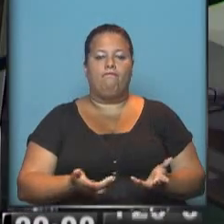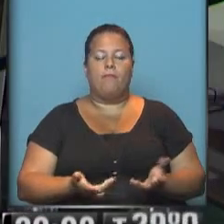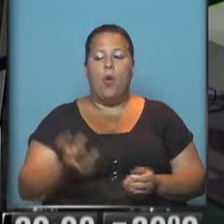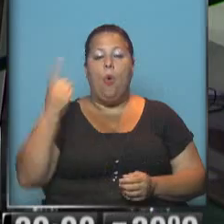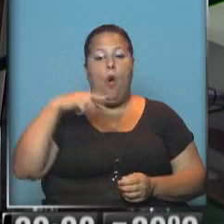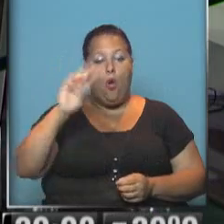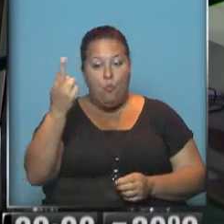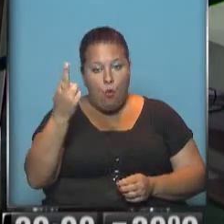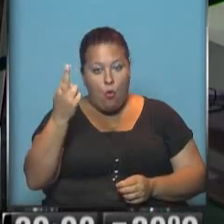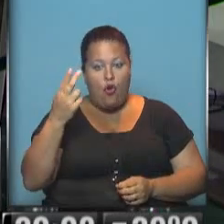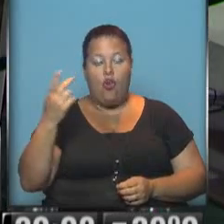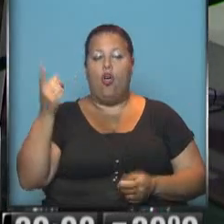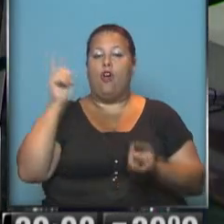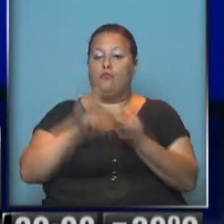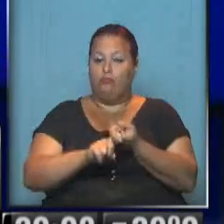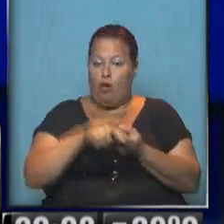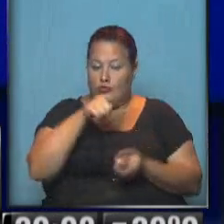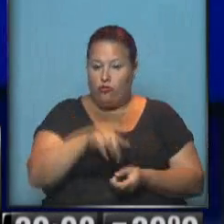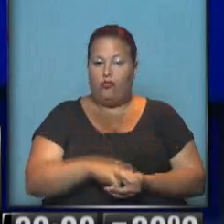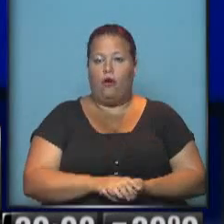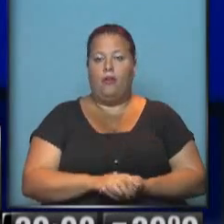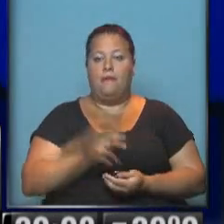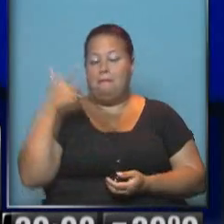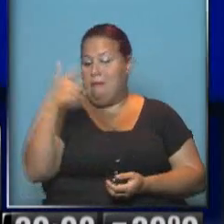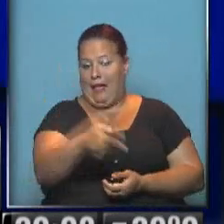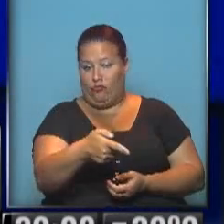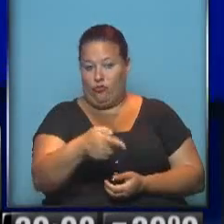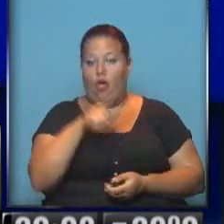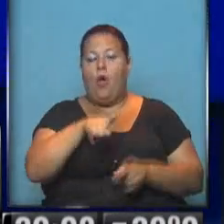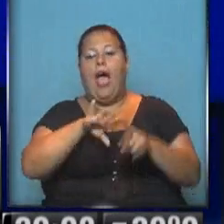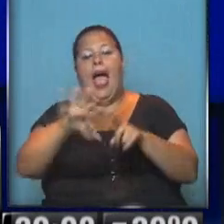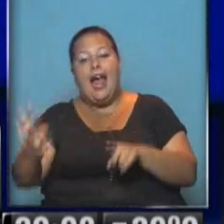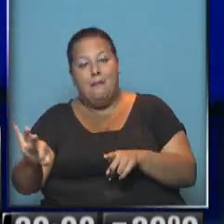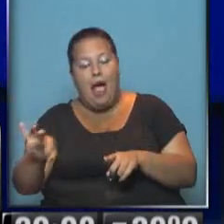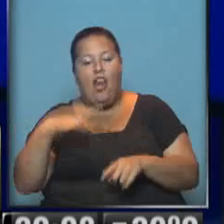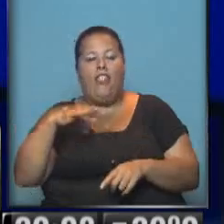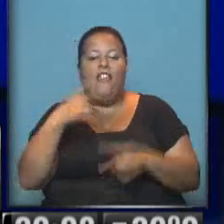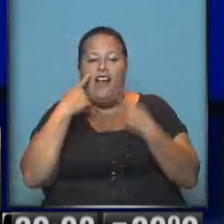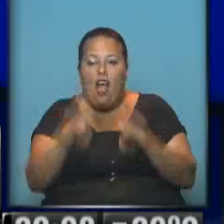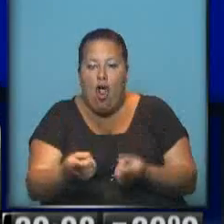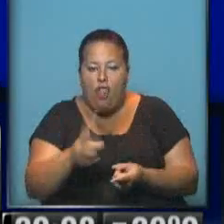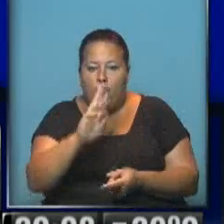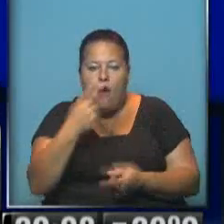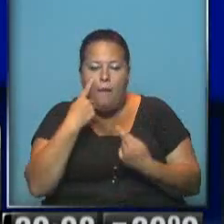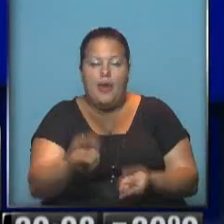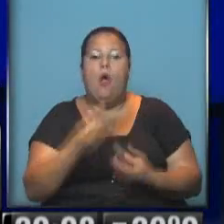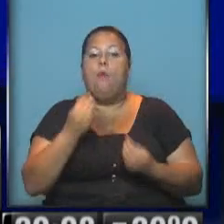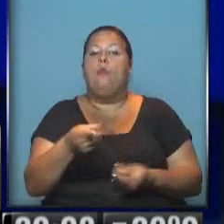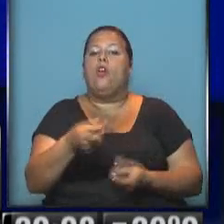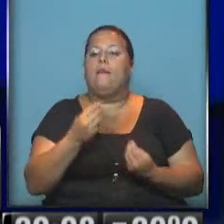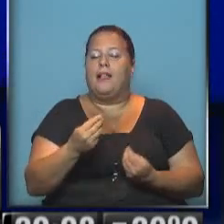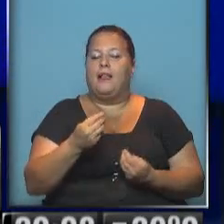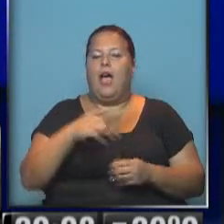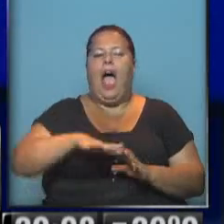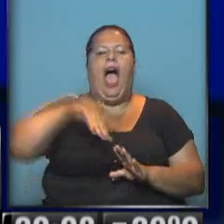Cuando murió David Graeber, cuando lo mataron, su hermano tuvo que reconocer el cuerpo, porque esto sucedió en